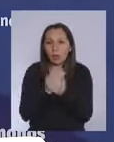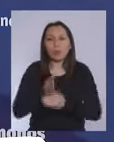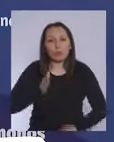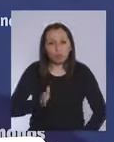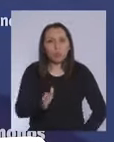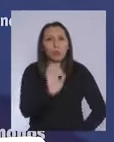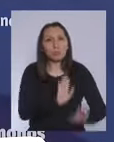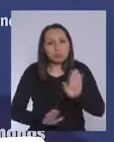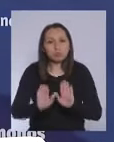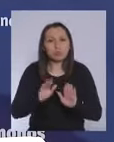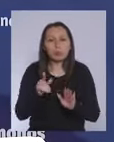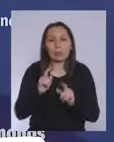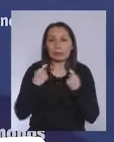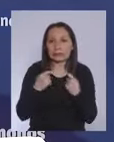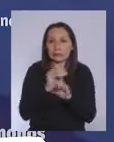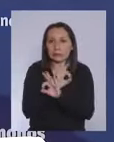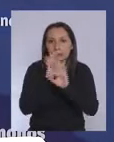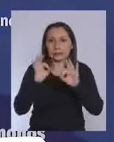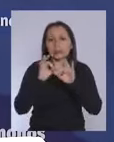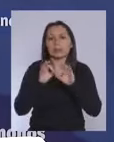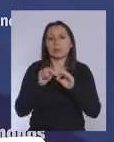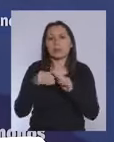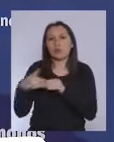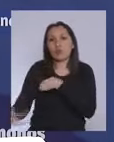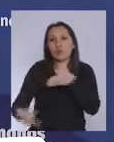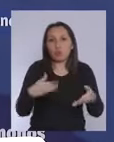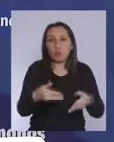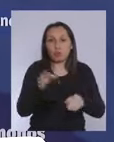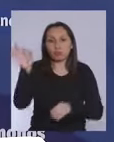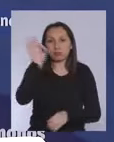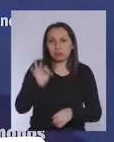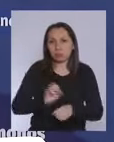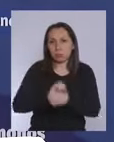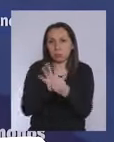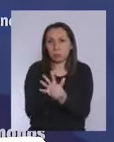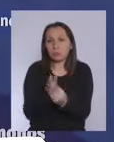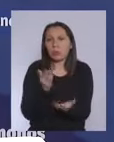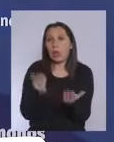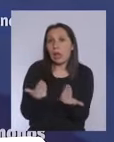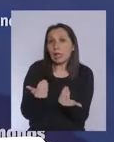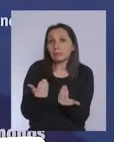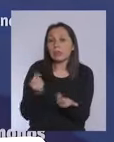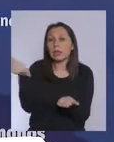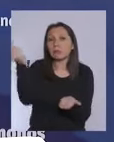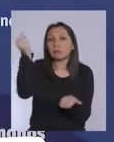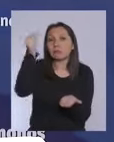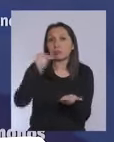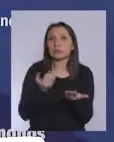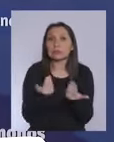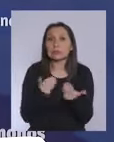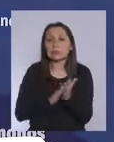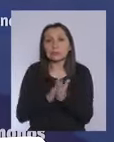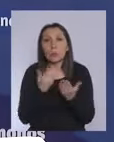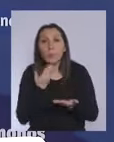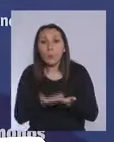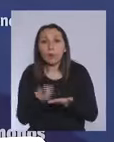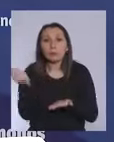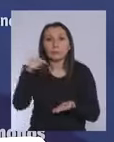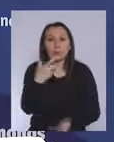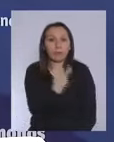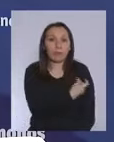para evitar la el contagio por el virus mientras llega esta ansiada vacuna